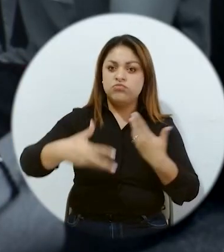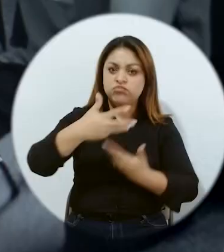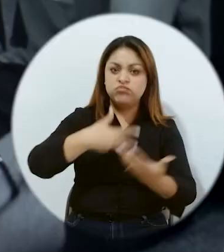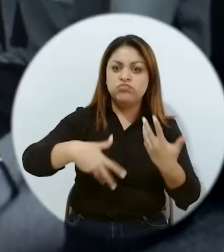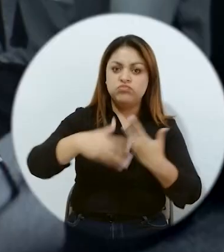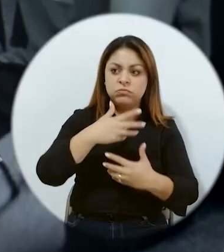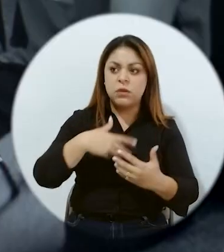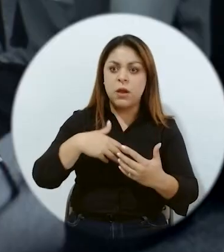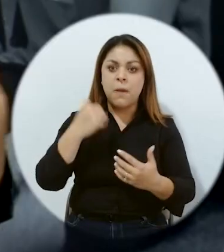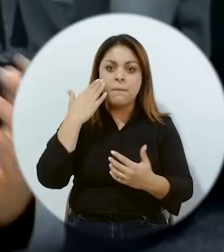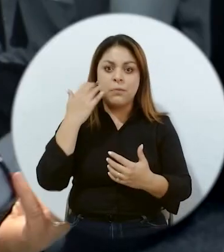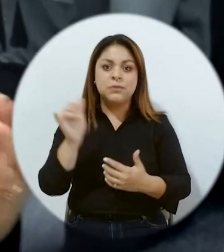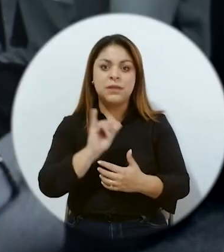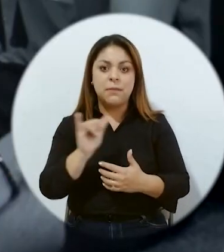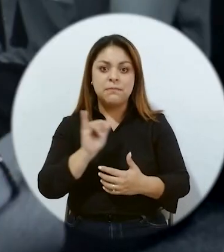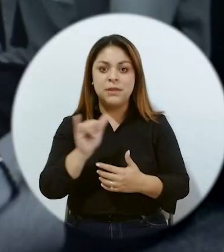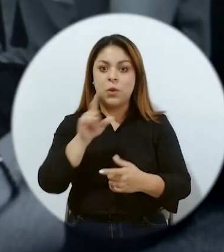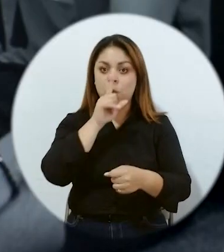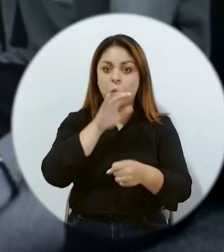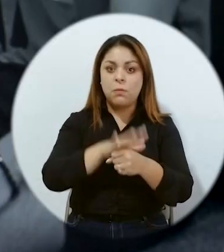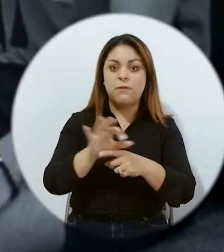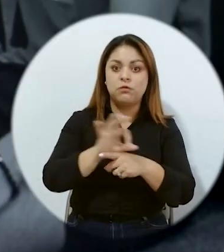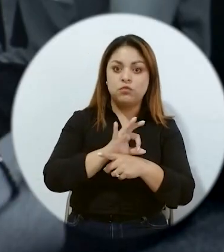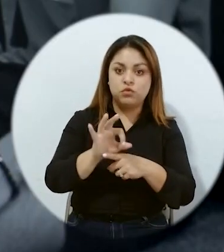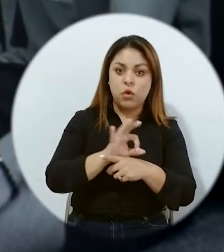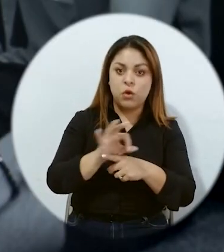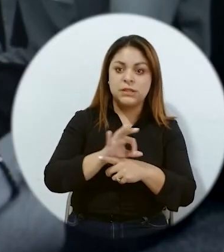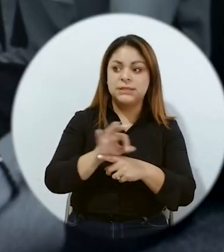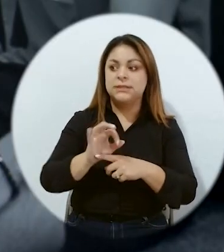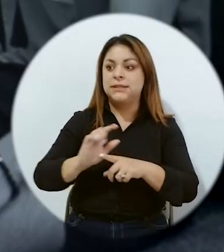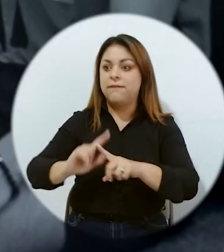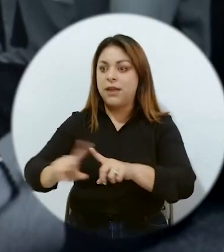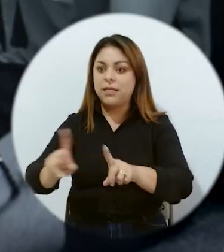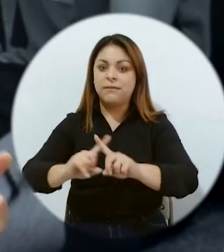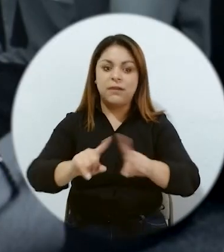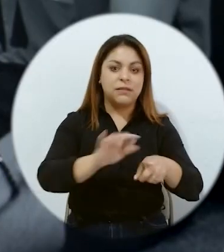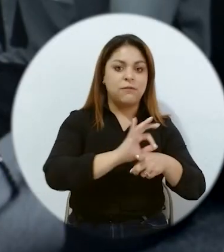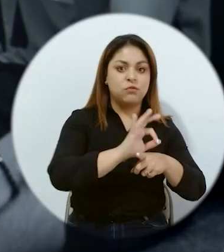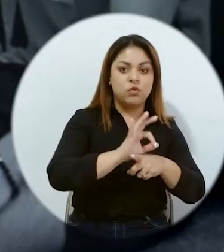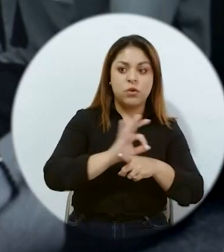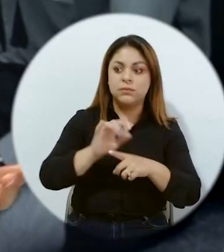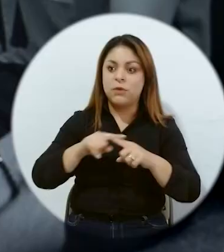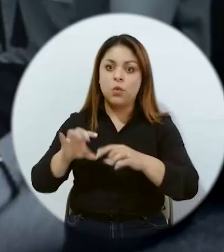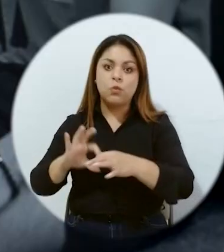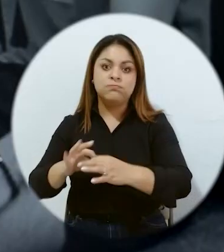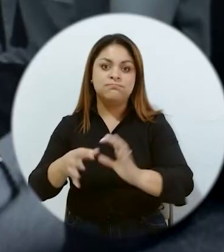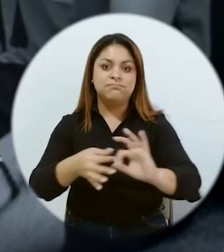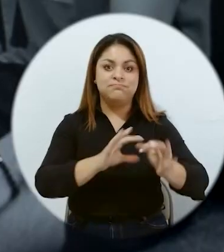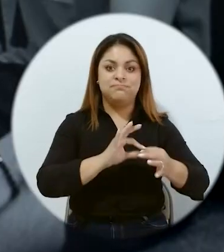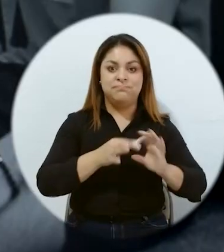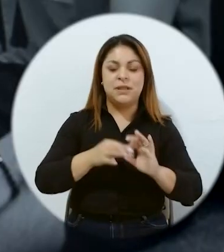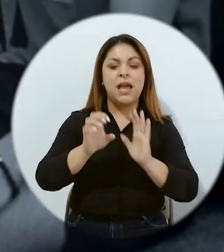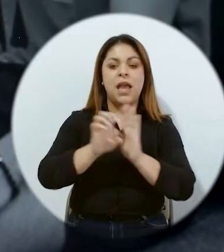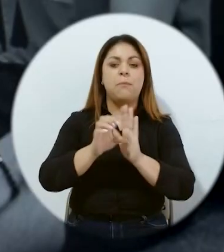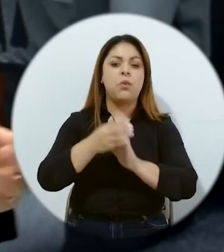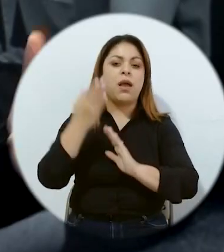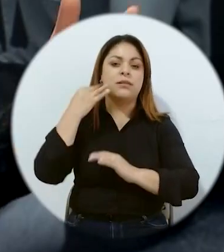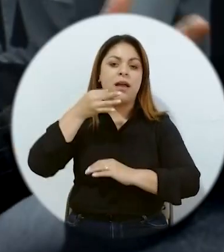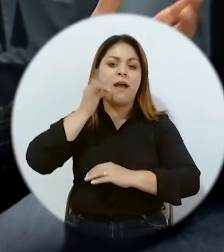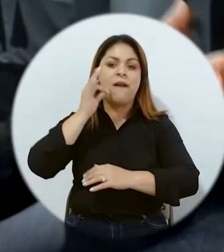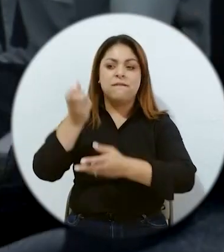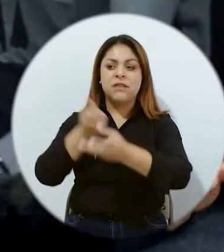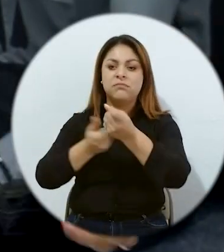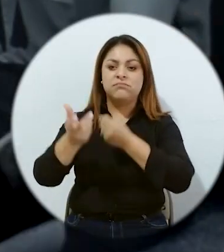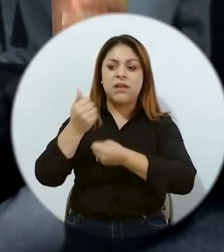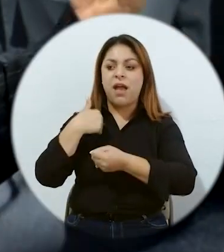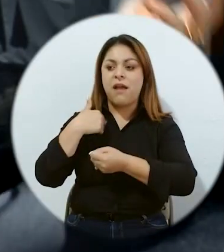convivían entre sí porque además cumplían una función una con otra, ¿verdad? Como, no sé, en los cultivos, en los cafetales, que había